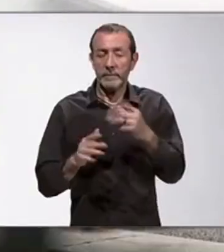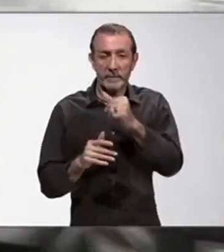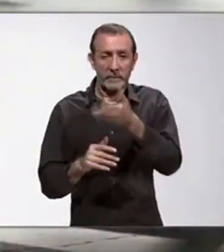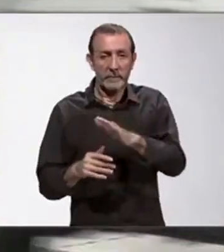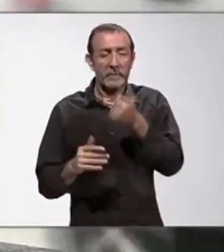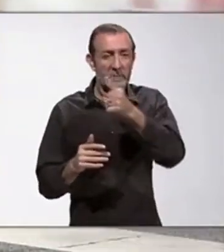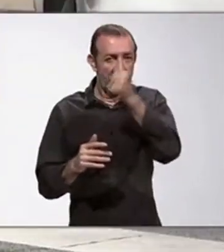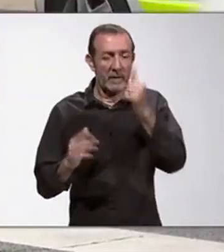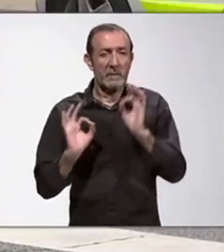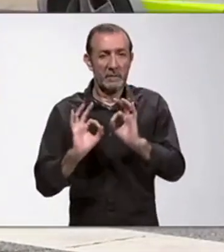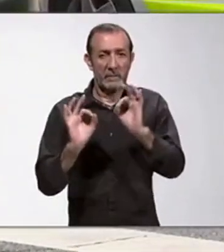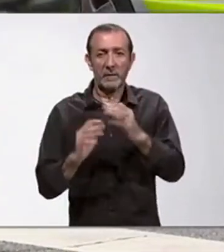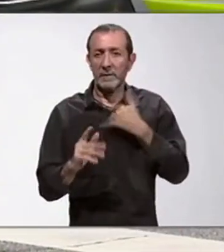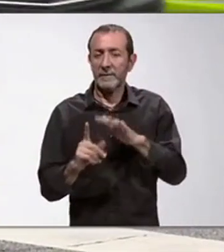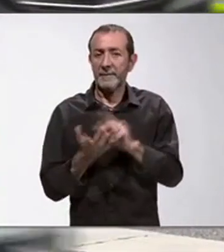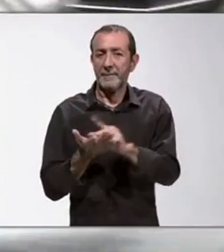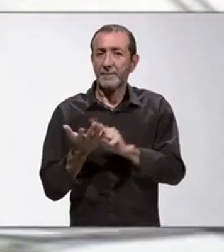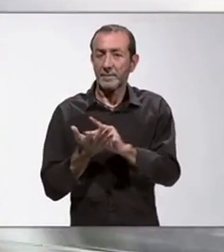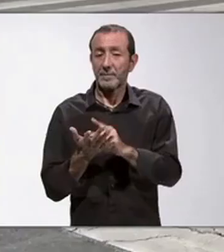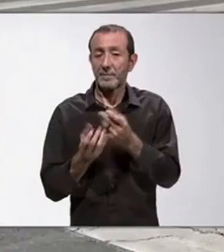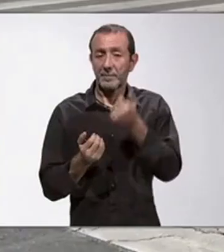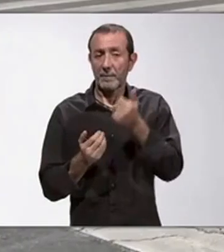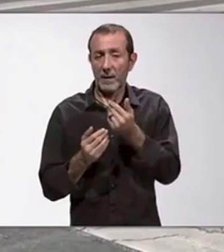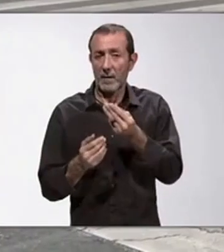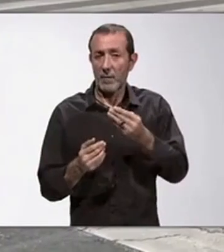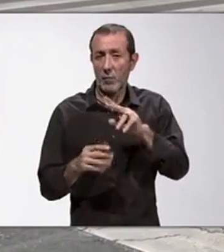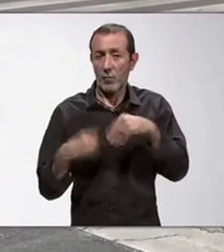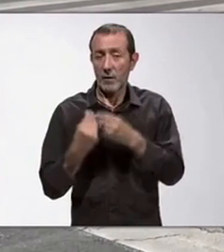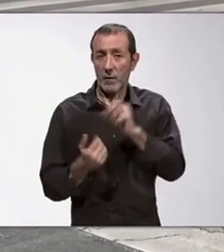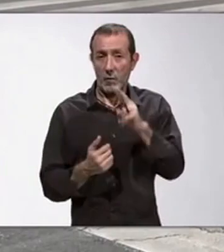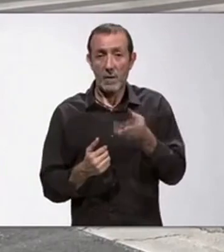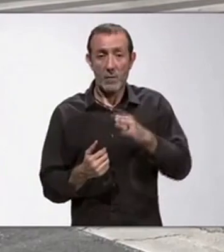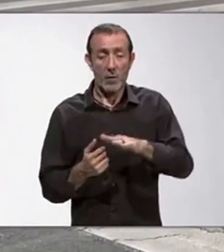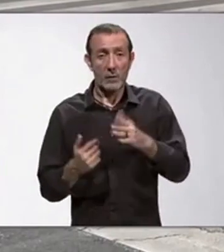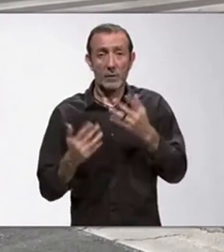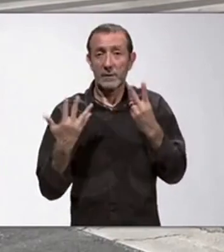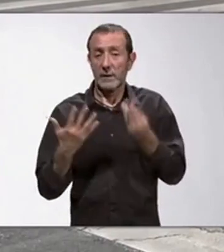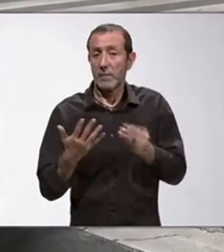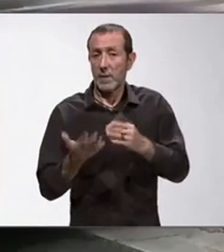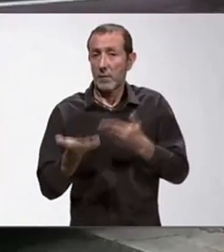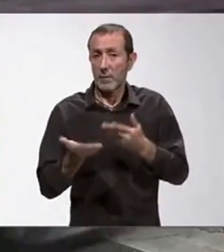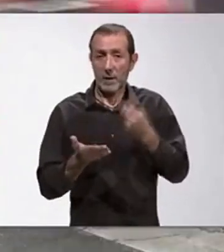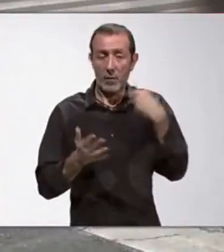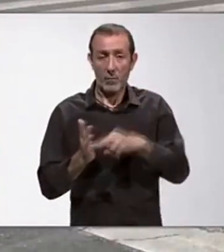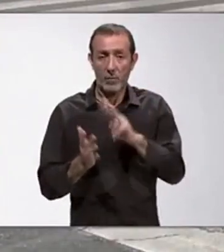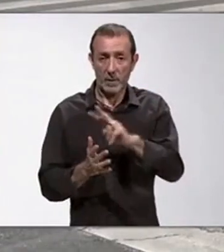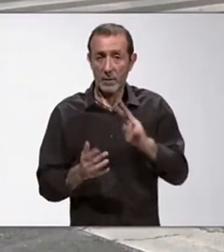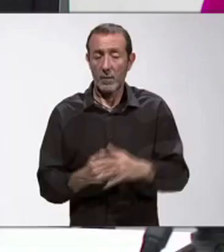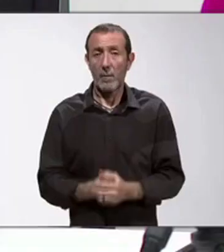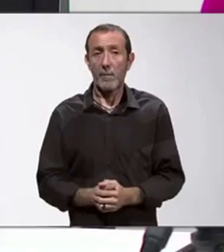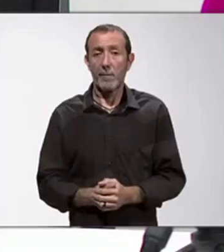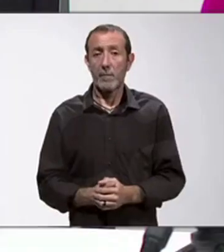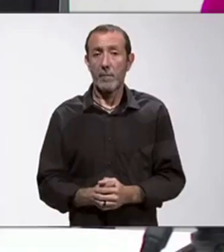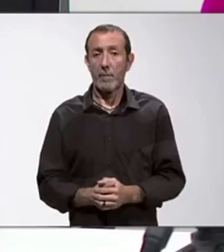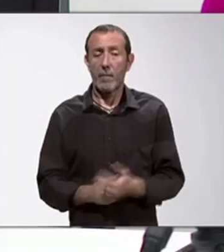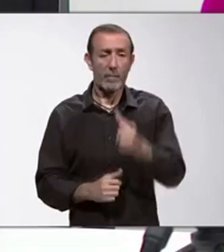verano especialmente trágico. En la época estival se registraron 12 muertos, 7 más que en el mismo periodo del ejercicio anterior. Sobre todo el